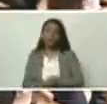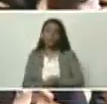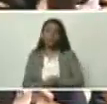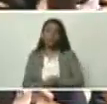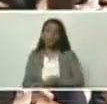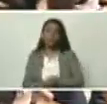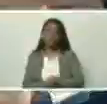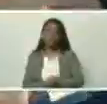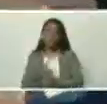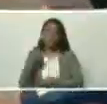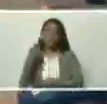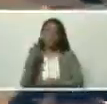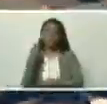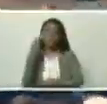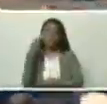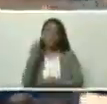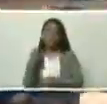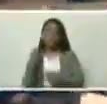Matiné muy tarde.